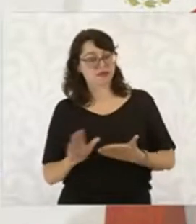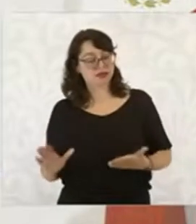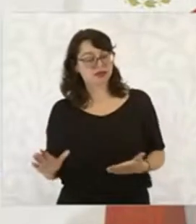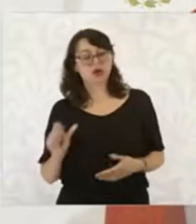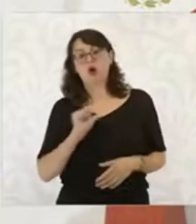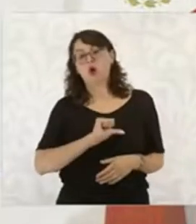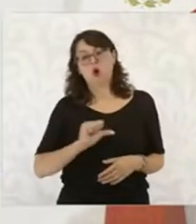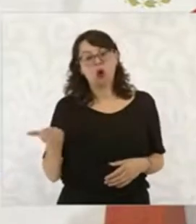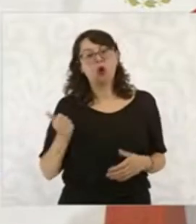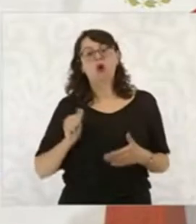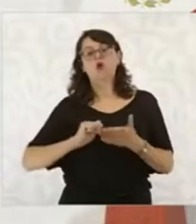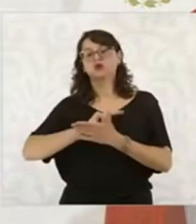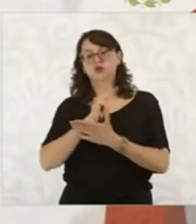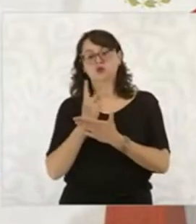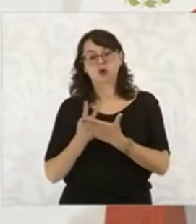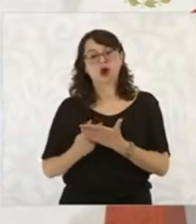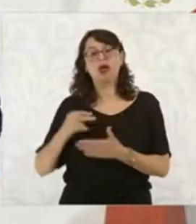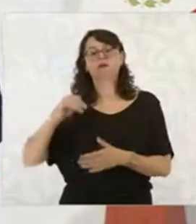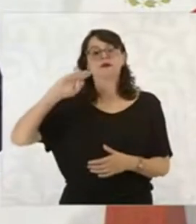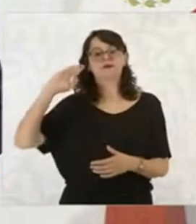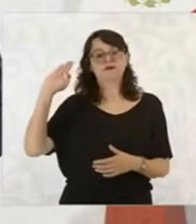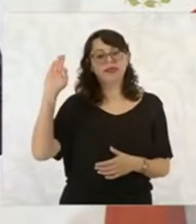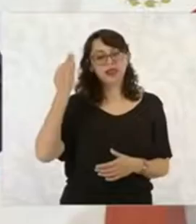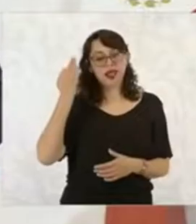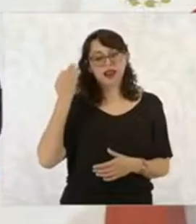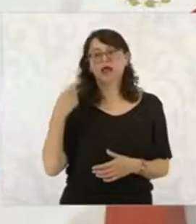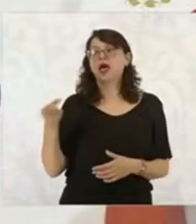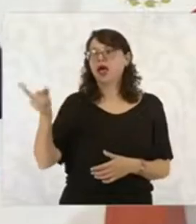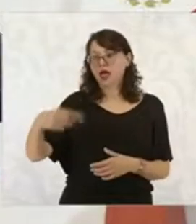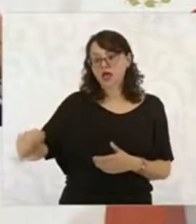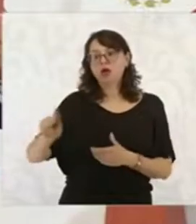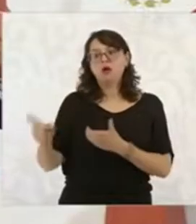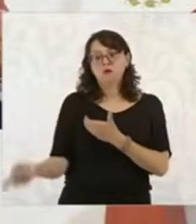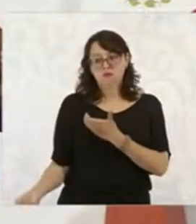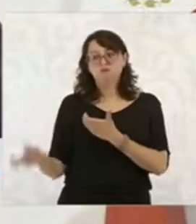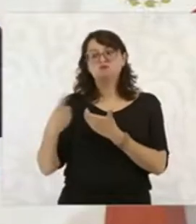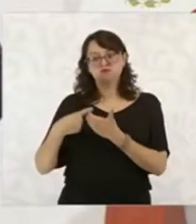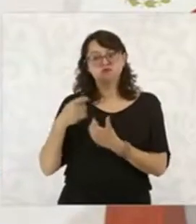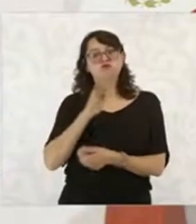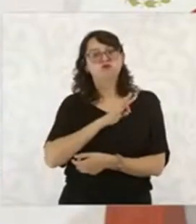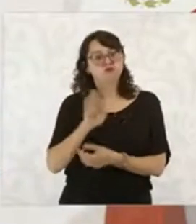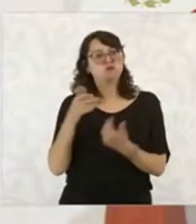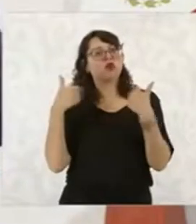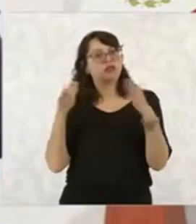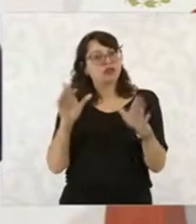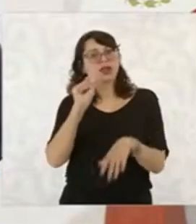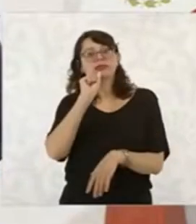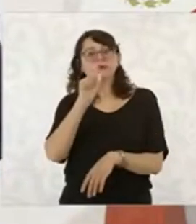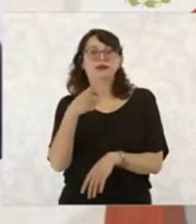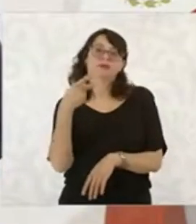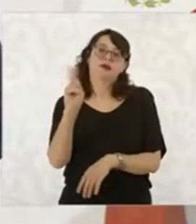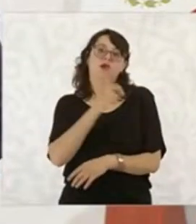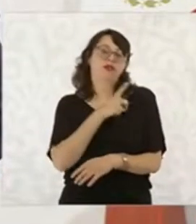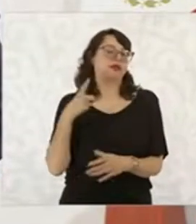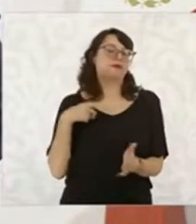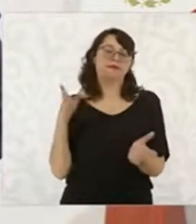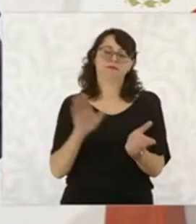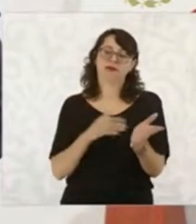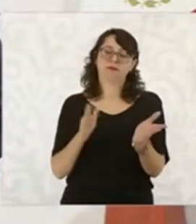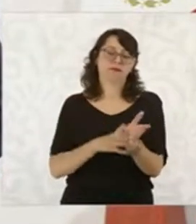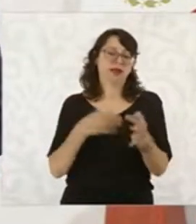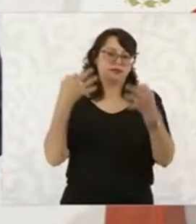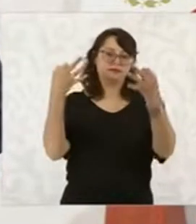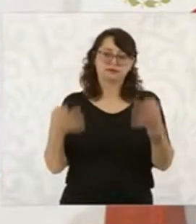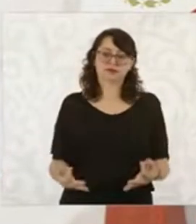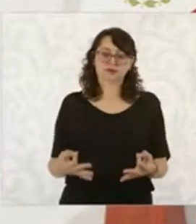otros programas de carácter federal en los que ellos, al estar todos sus documentos en regla, pues pueden acceder. Esa